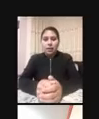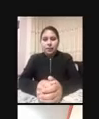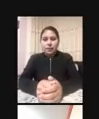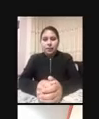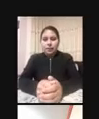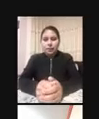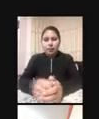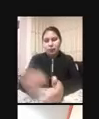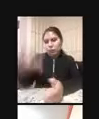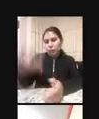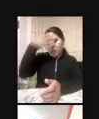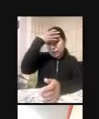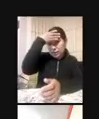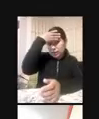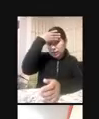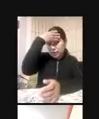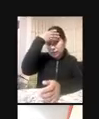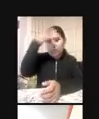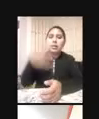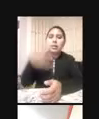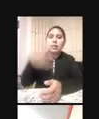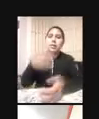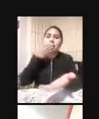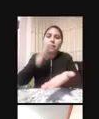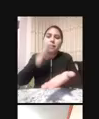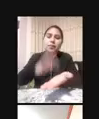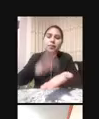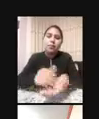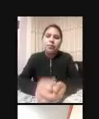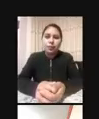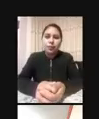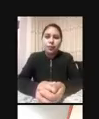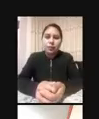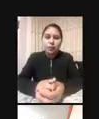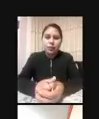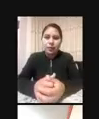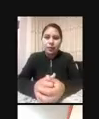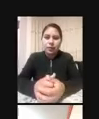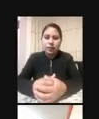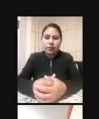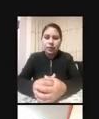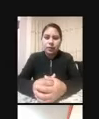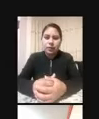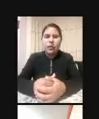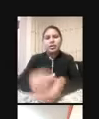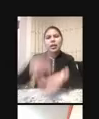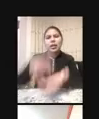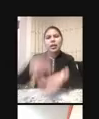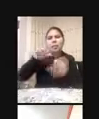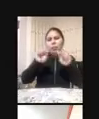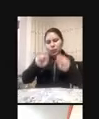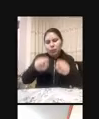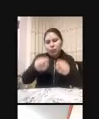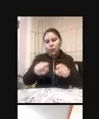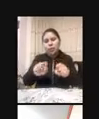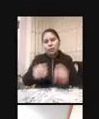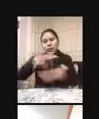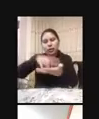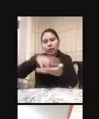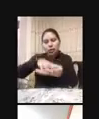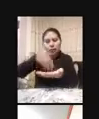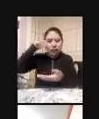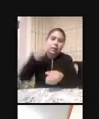donde se encuentran, lo que decíamos, las funciones ejecutivas. Es por eso que estos niños aprenden de manera lenta. Y algo muy importante